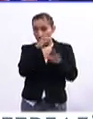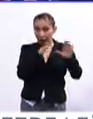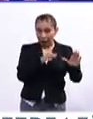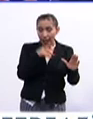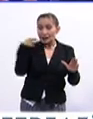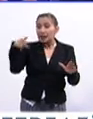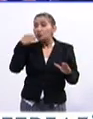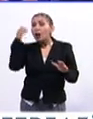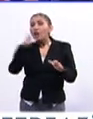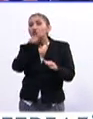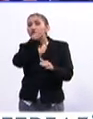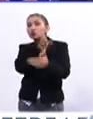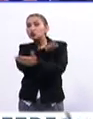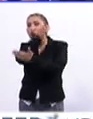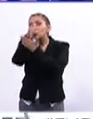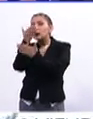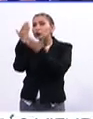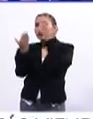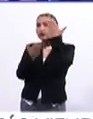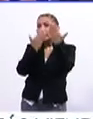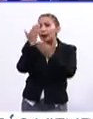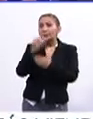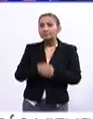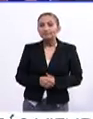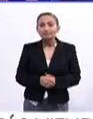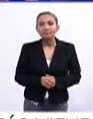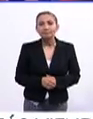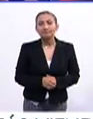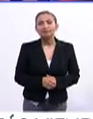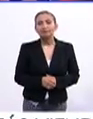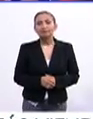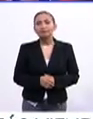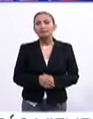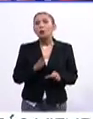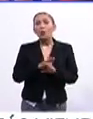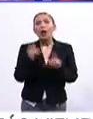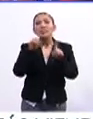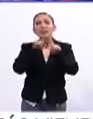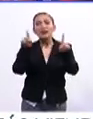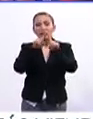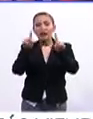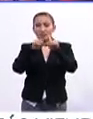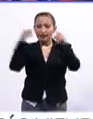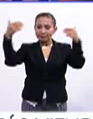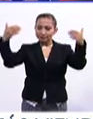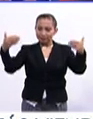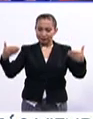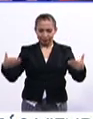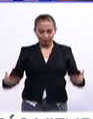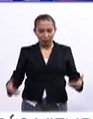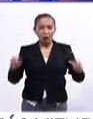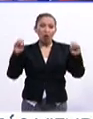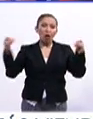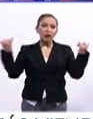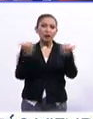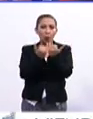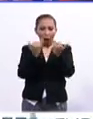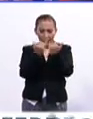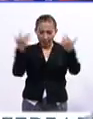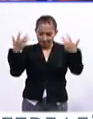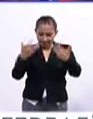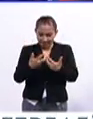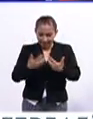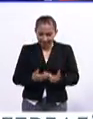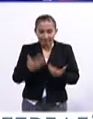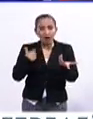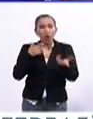y pues la escuela en donde fuiste a hacer este intercambio de movilidad. ¿Cuáles fueron las principales similitudes y diferencias?